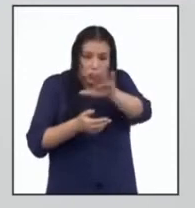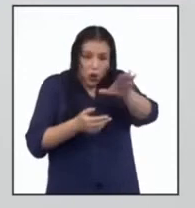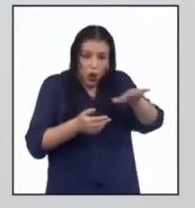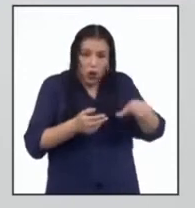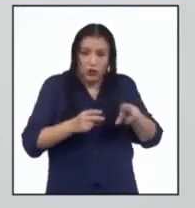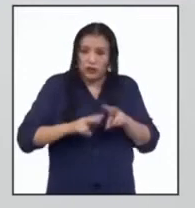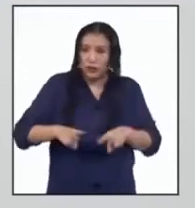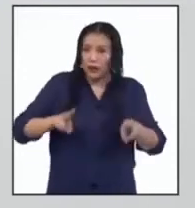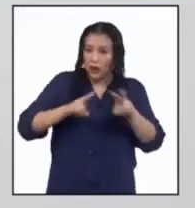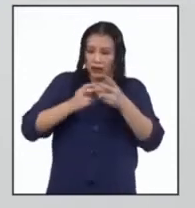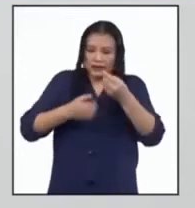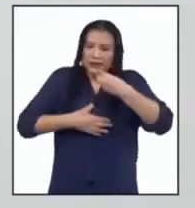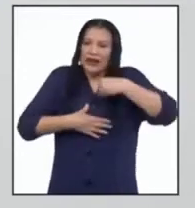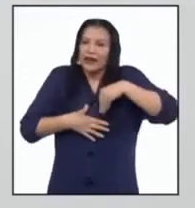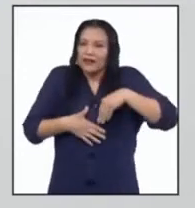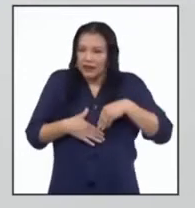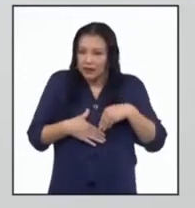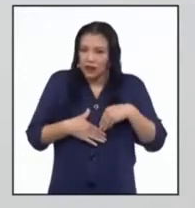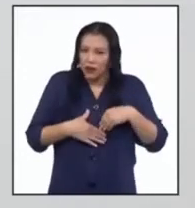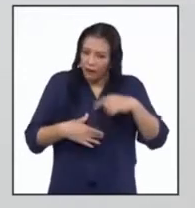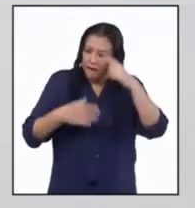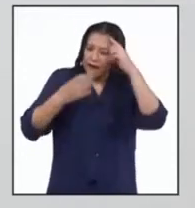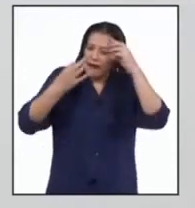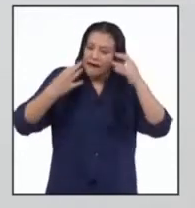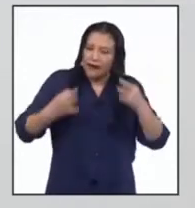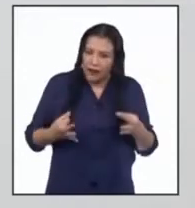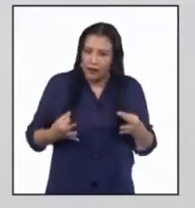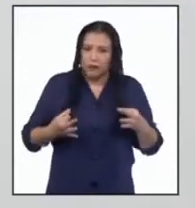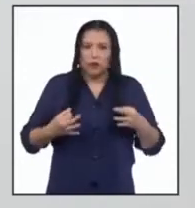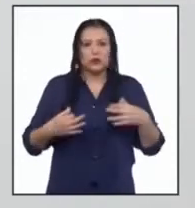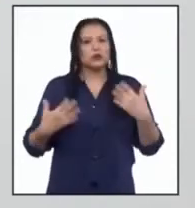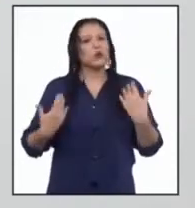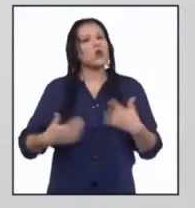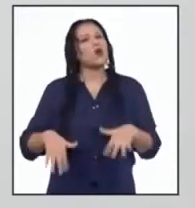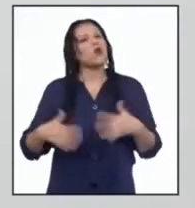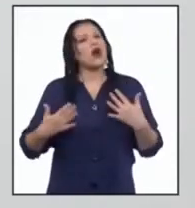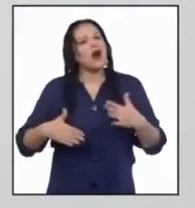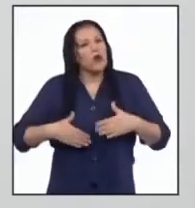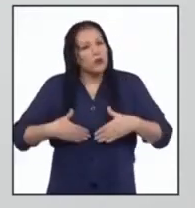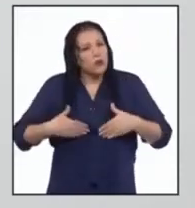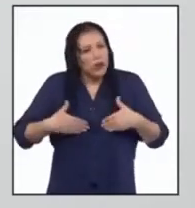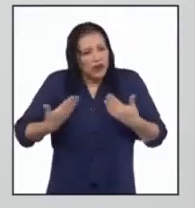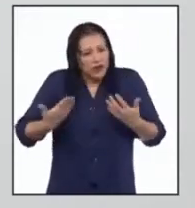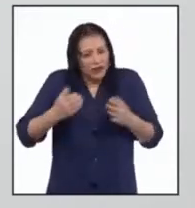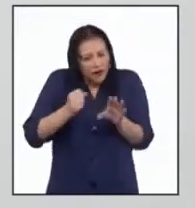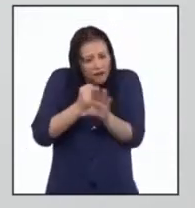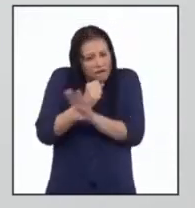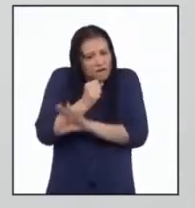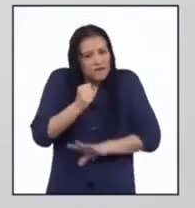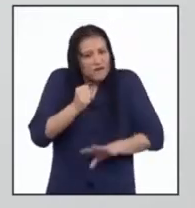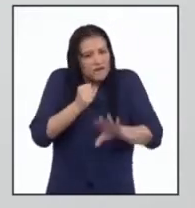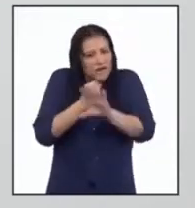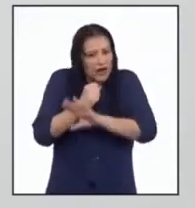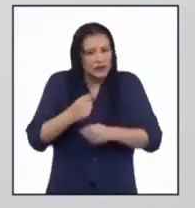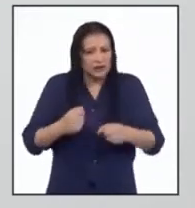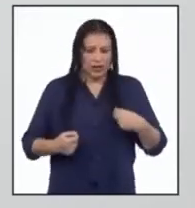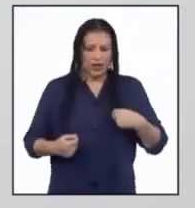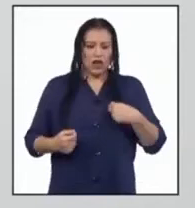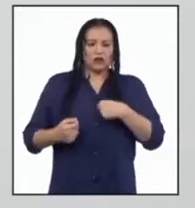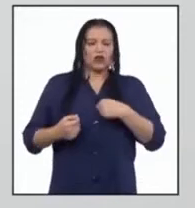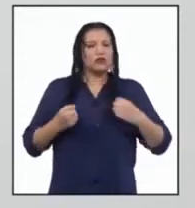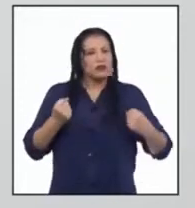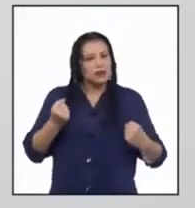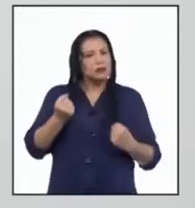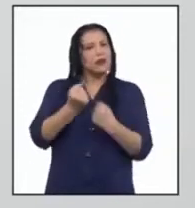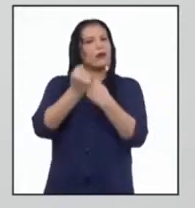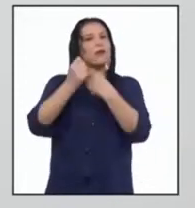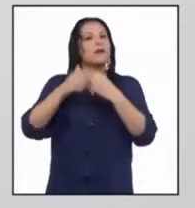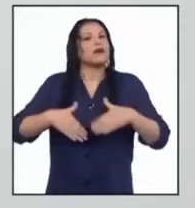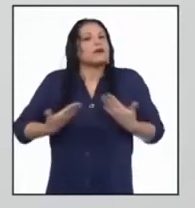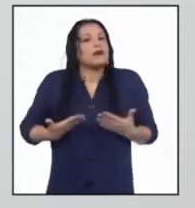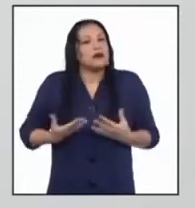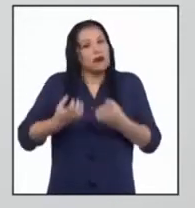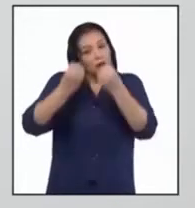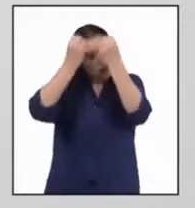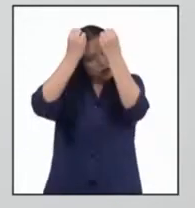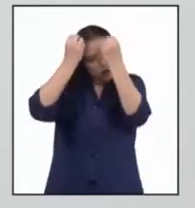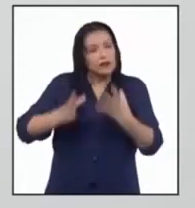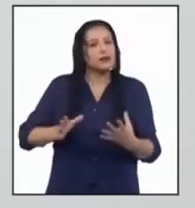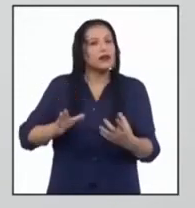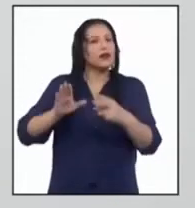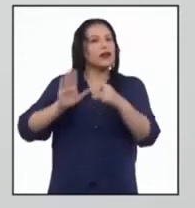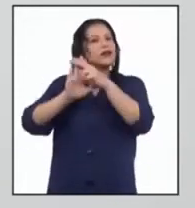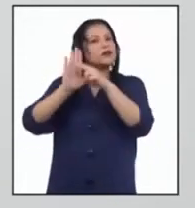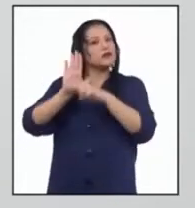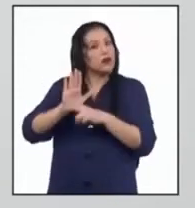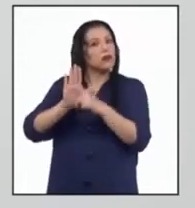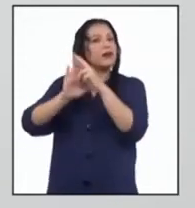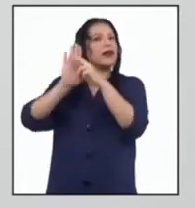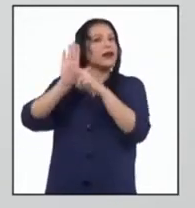dentro, si creemos en ellos, pues pueden ser los pilares en que nos apoyamos para acatar las normas